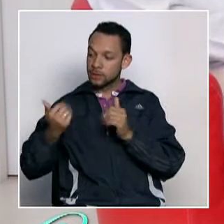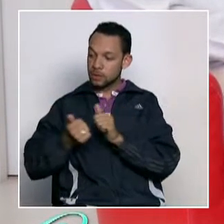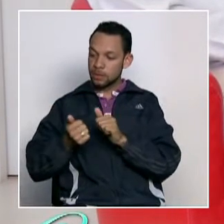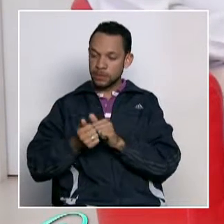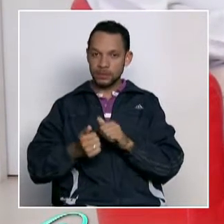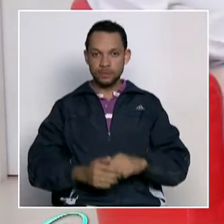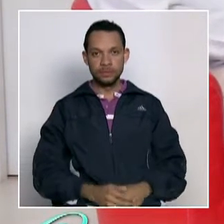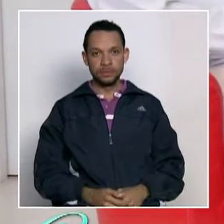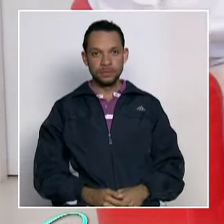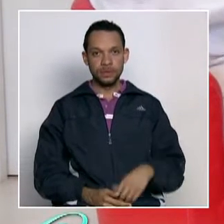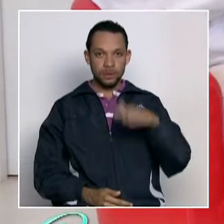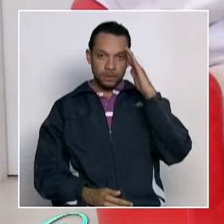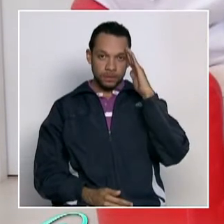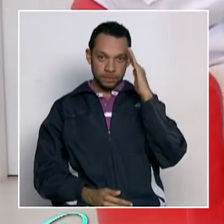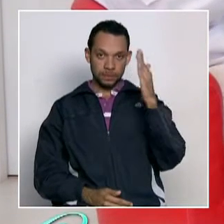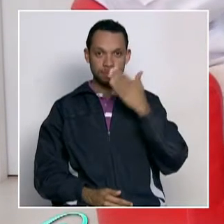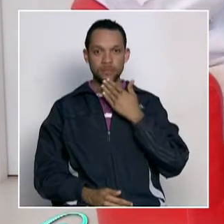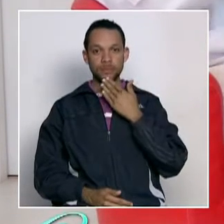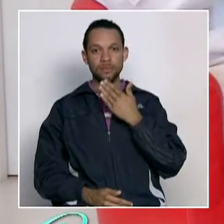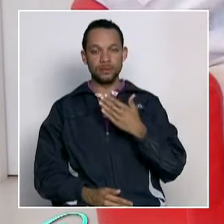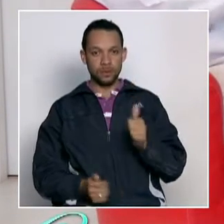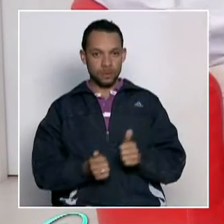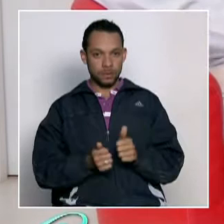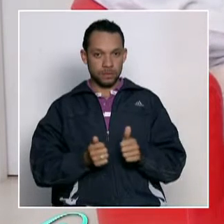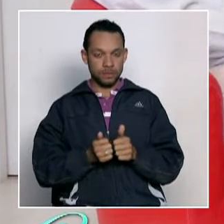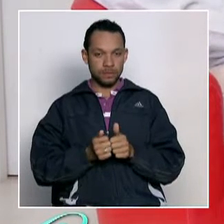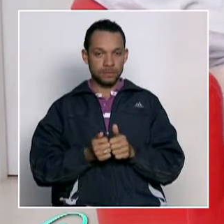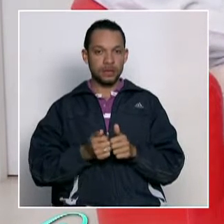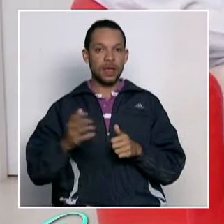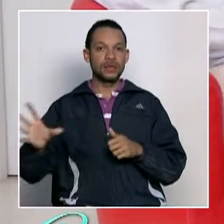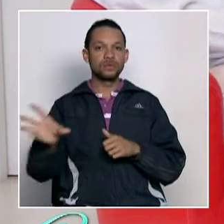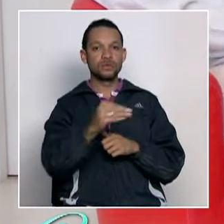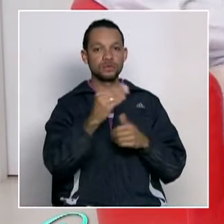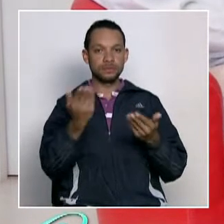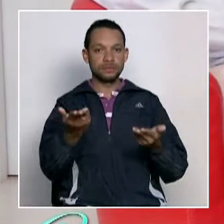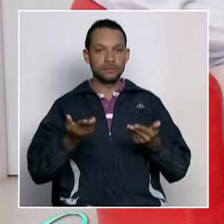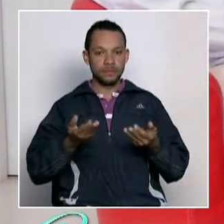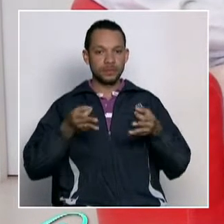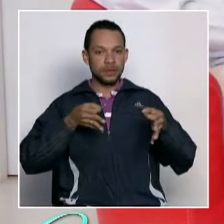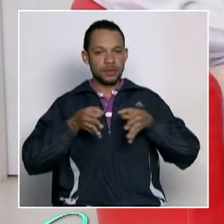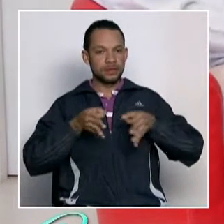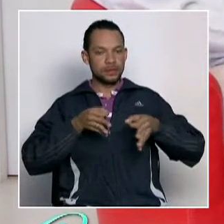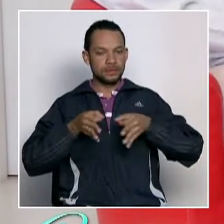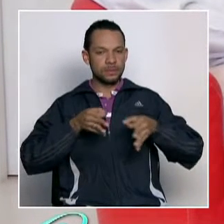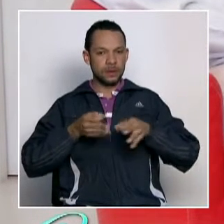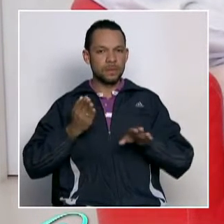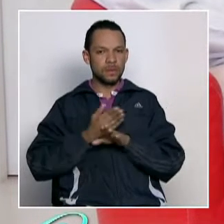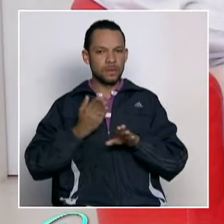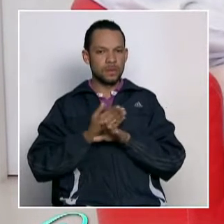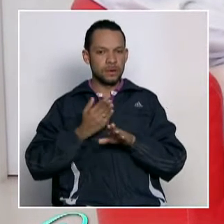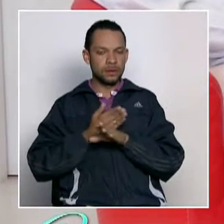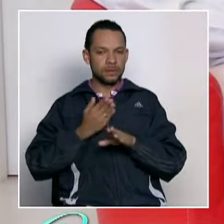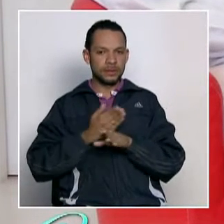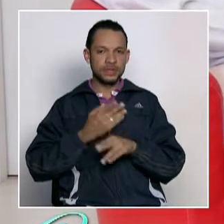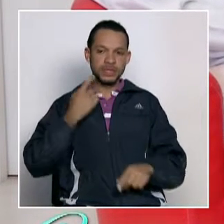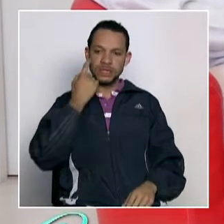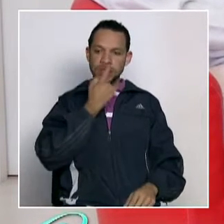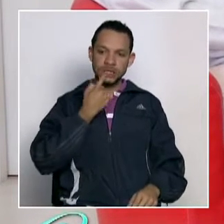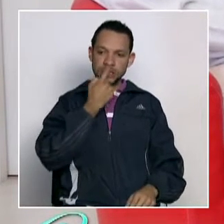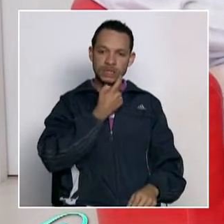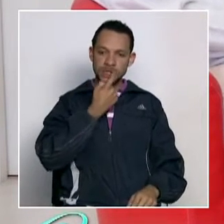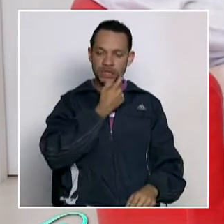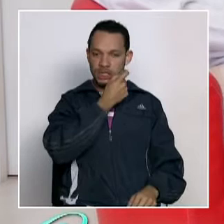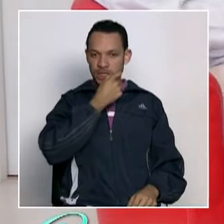nosotros, bienvenido. Gracias a usted, doctor Rojas, y bienvenido a todos. Vamos a hablar un poquito de esas implicaciones médicas que tiene